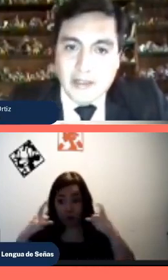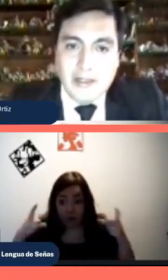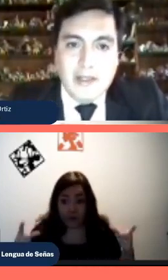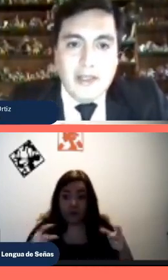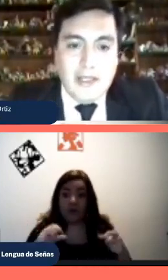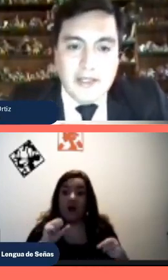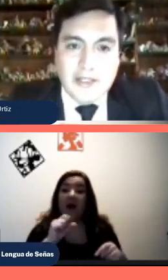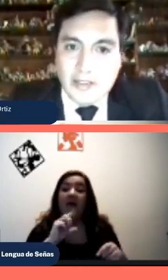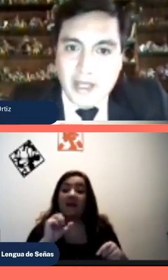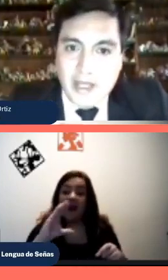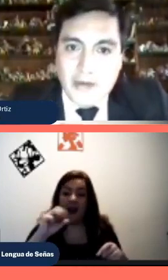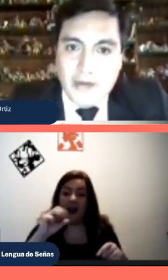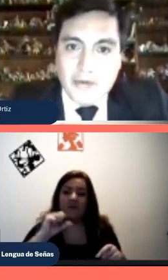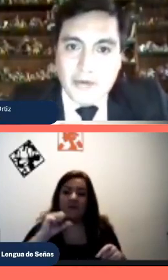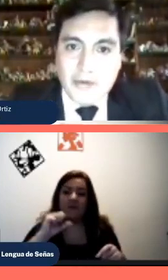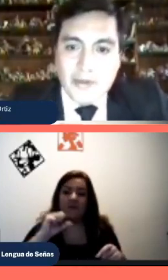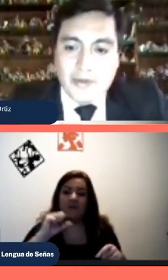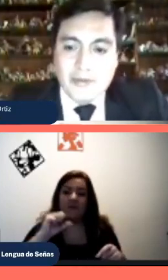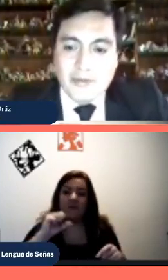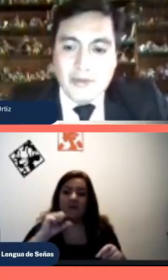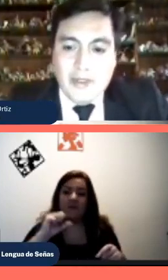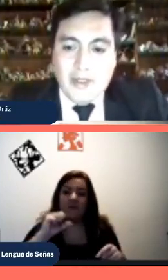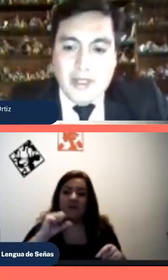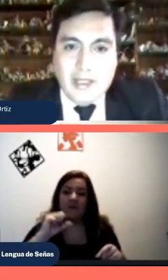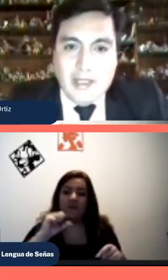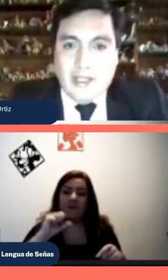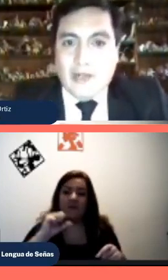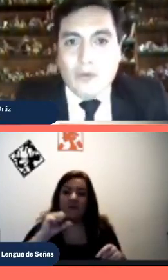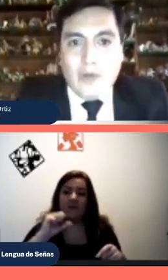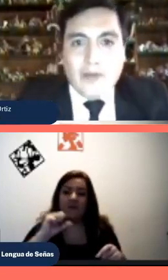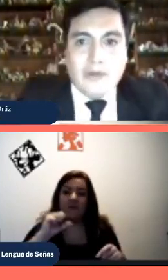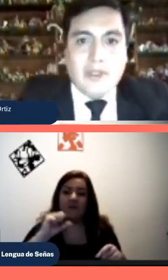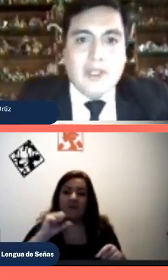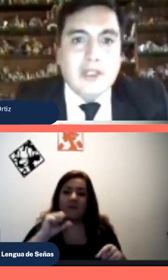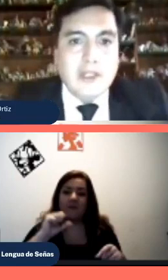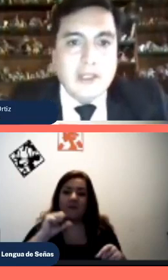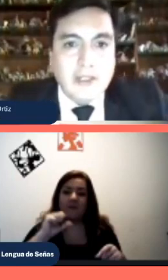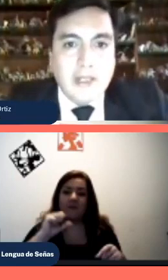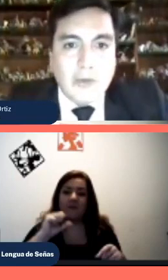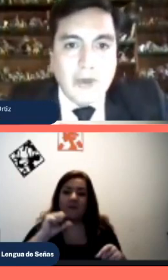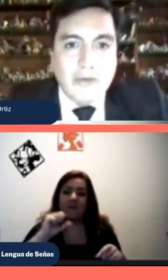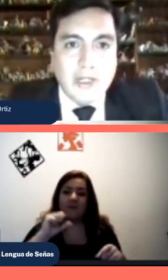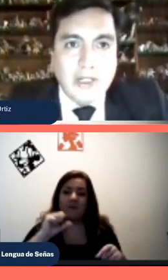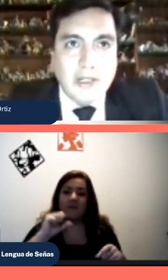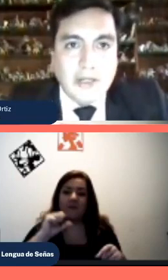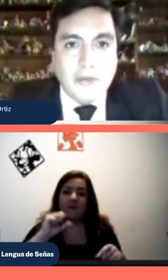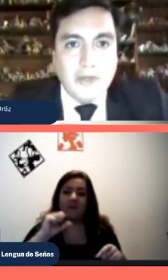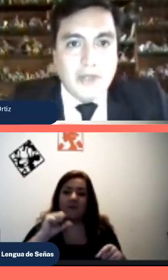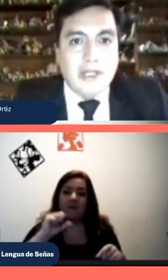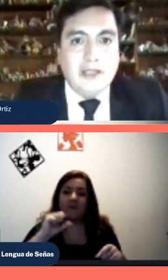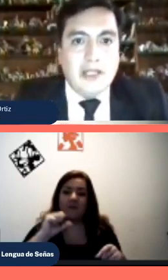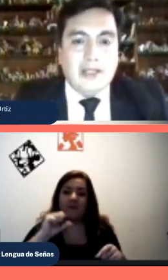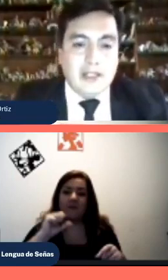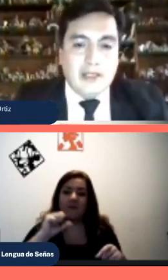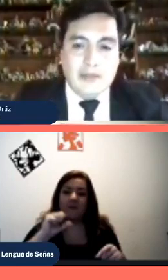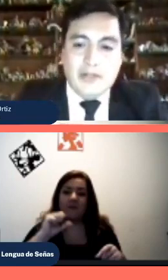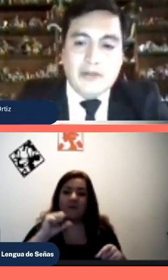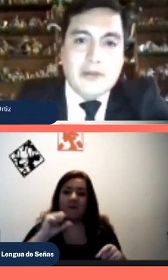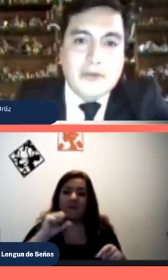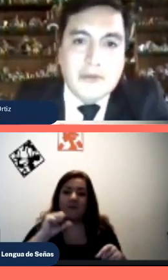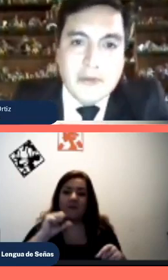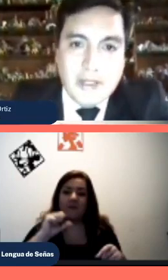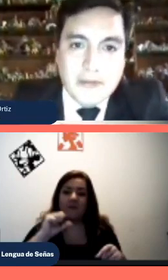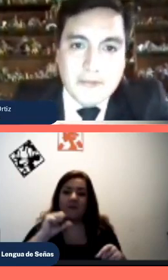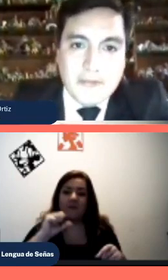Titán, en el chilesaurio, en el huevo del descubierto de la Antártida, también